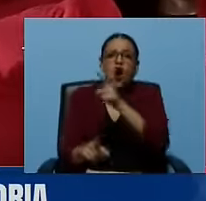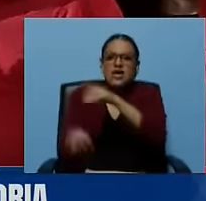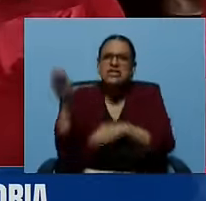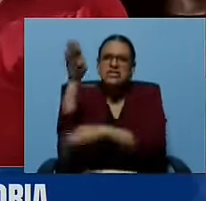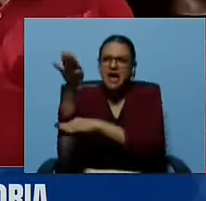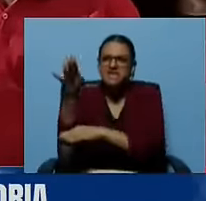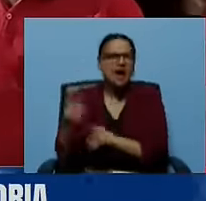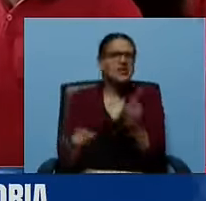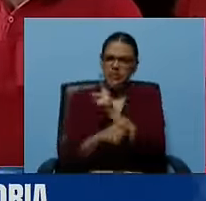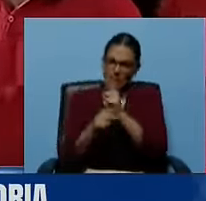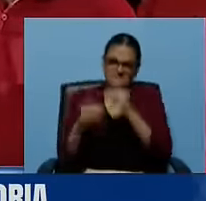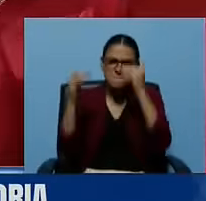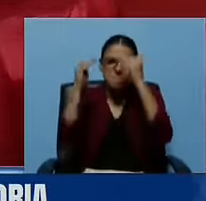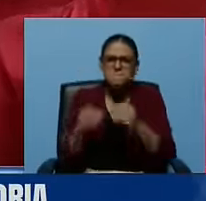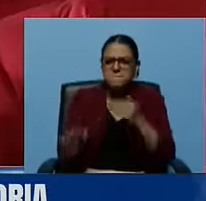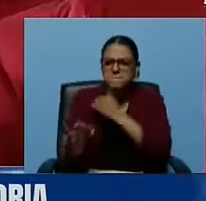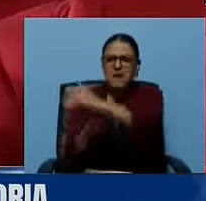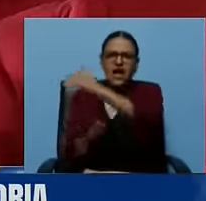fascista, menos.